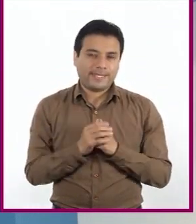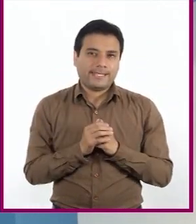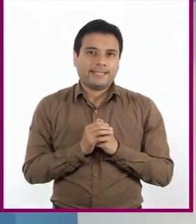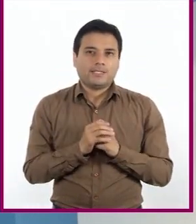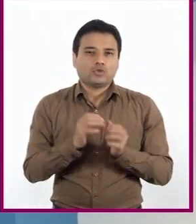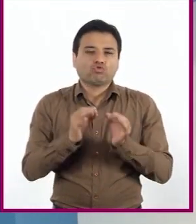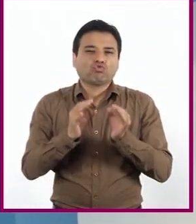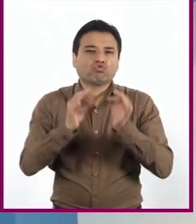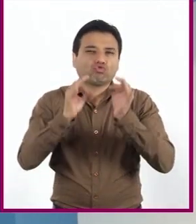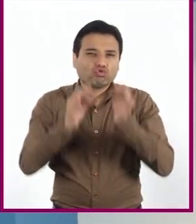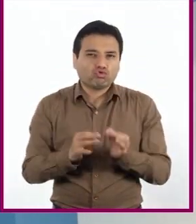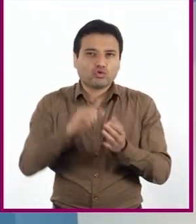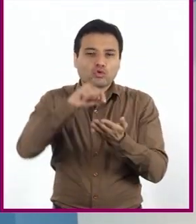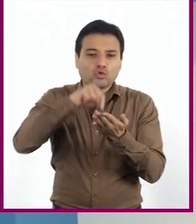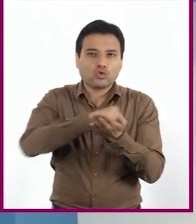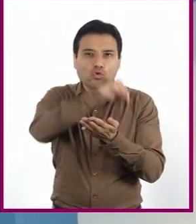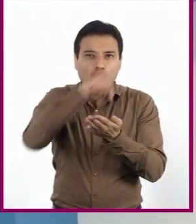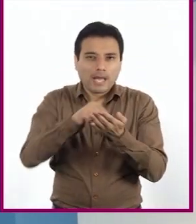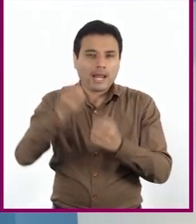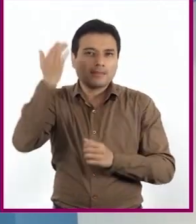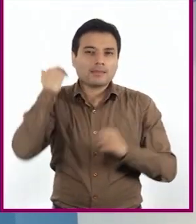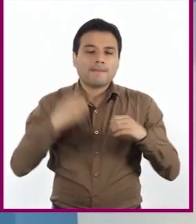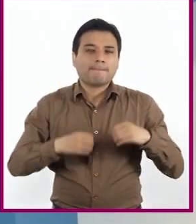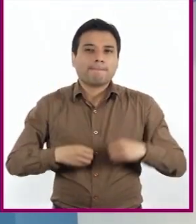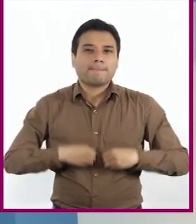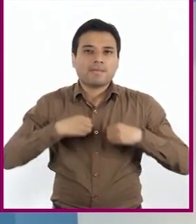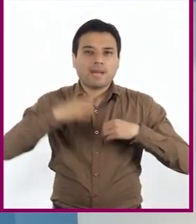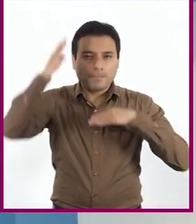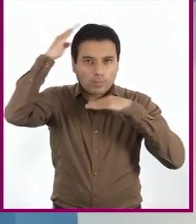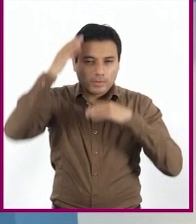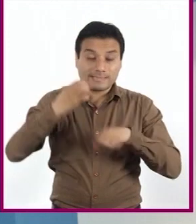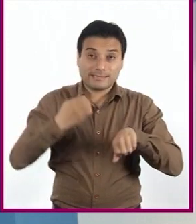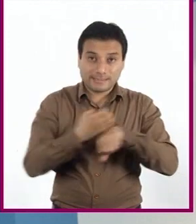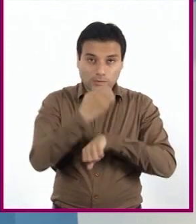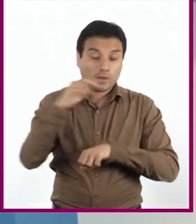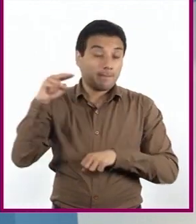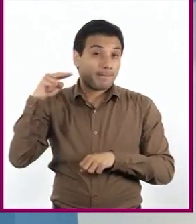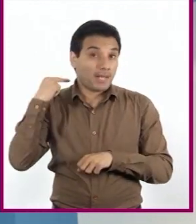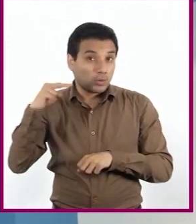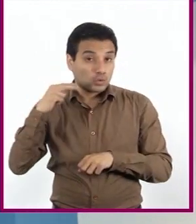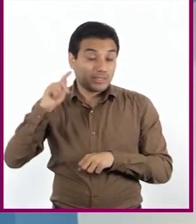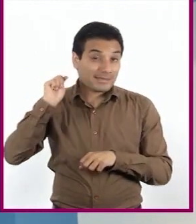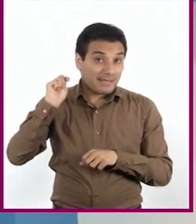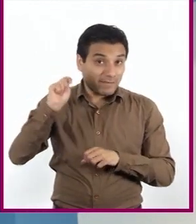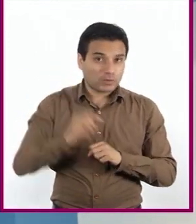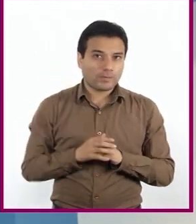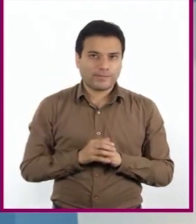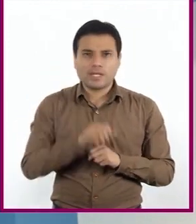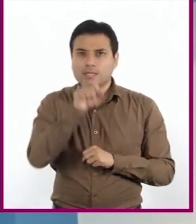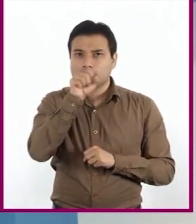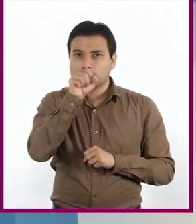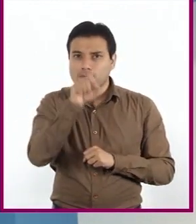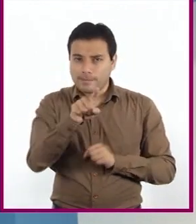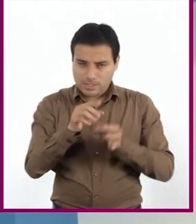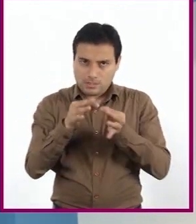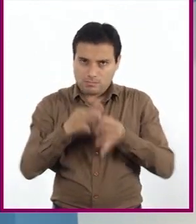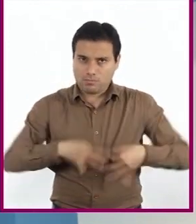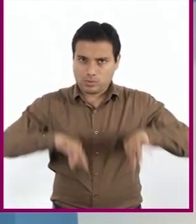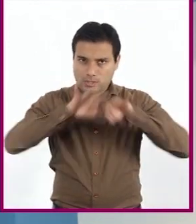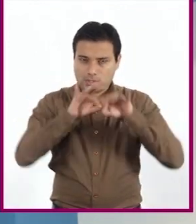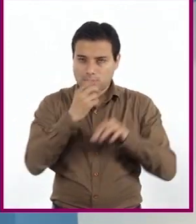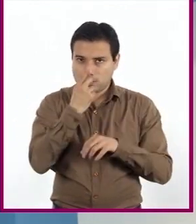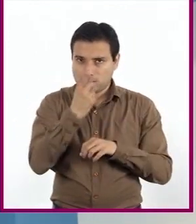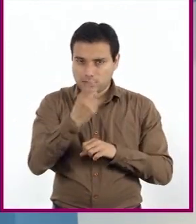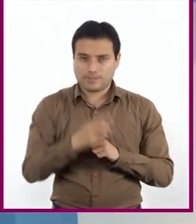zonas arqueológicas de los olmecas se encuentran en los estados de Veracruz y Tabasco, también es importante decir que